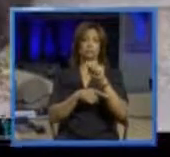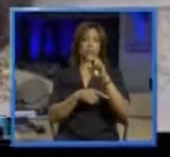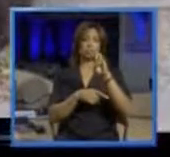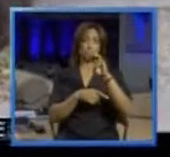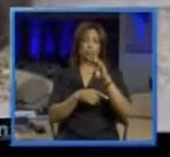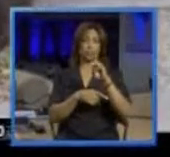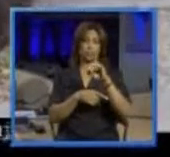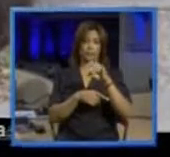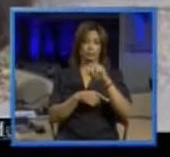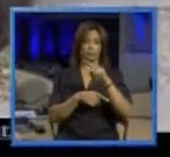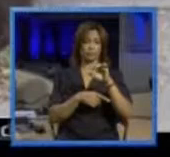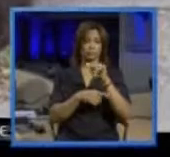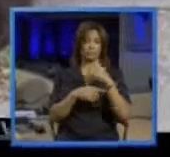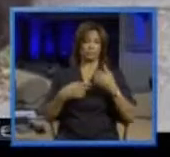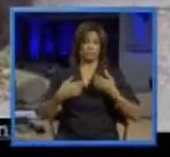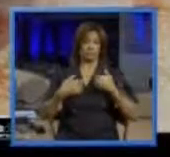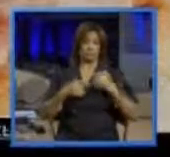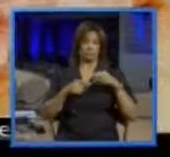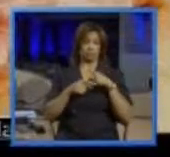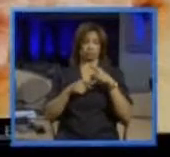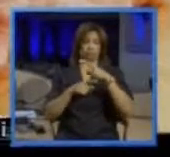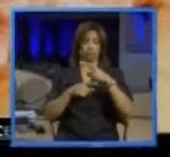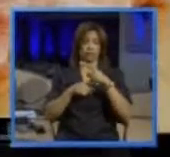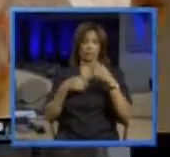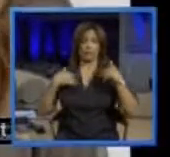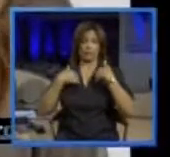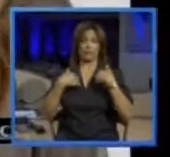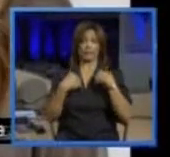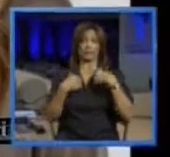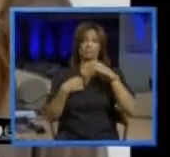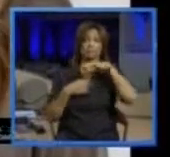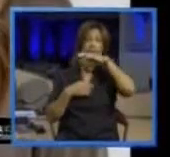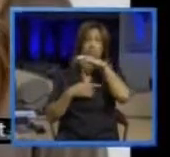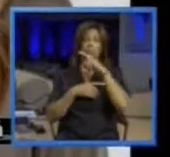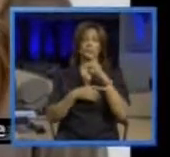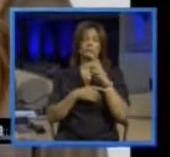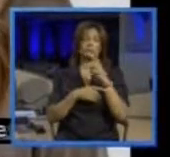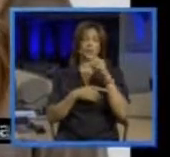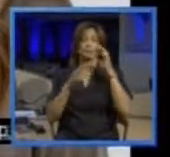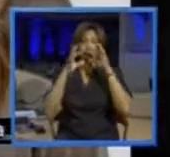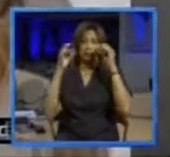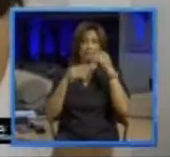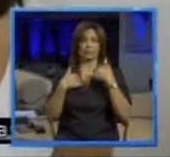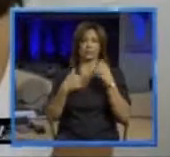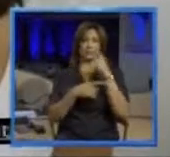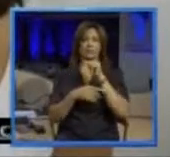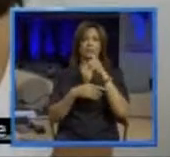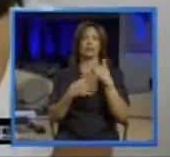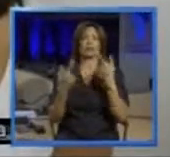Gondi vive en el intestino de animales Como los gatos y los cerdos a veces las personas que tienen toxoplasmosis